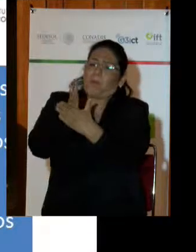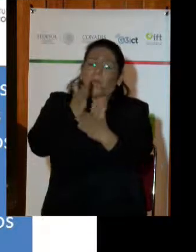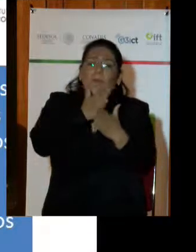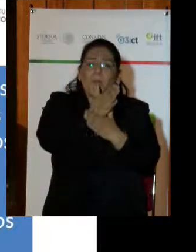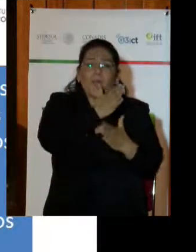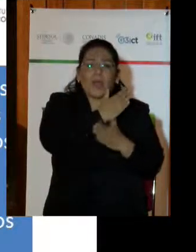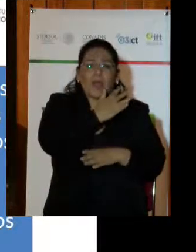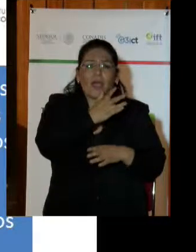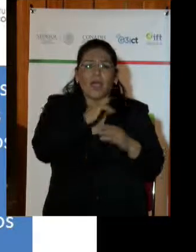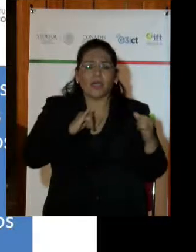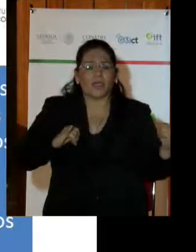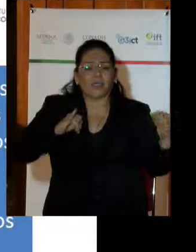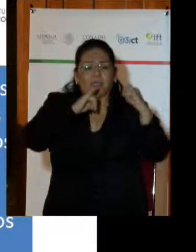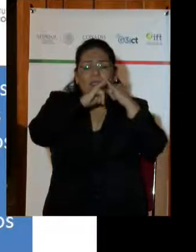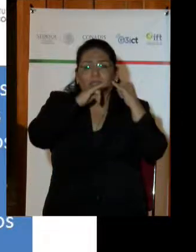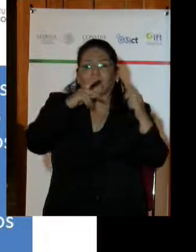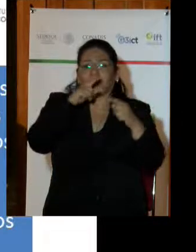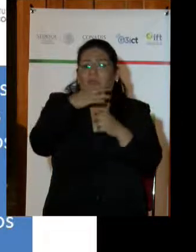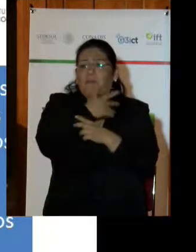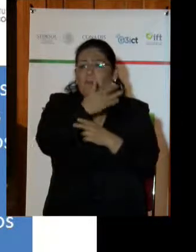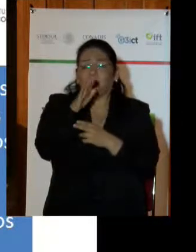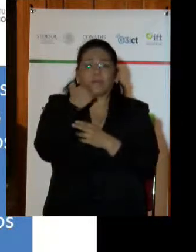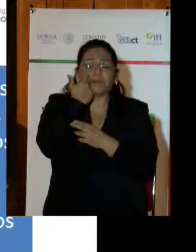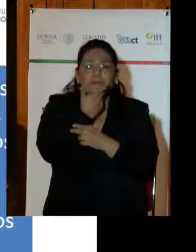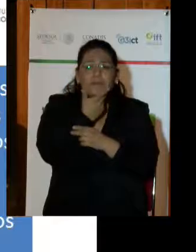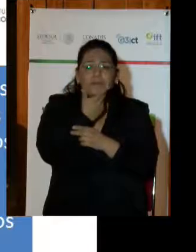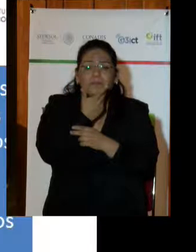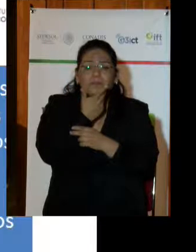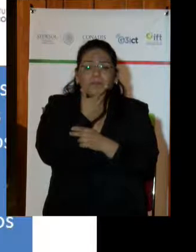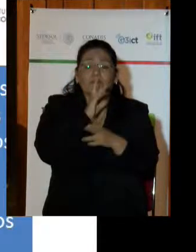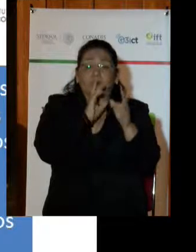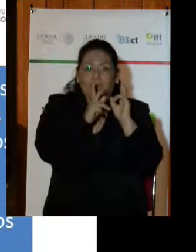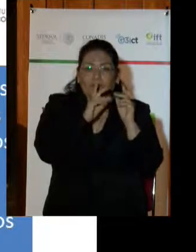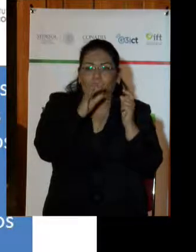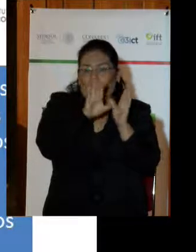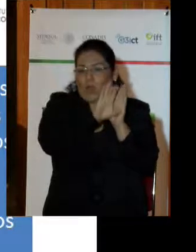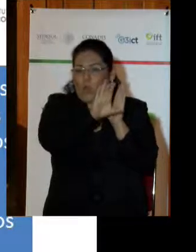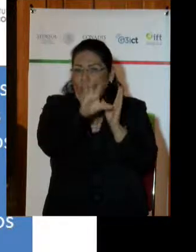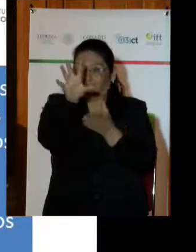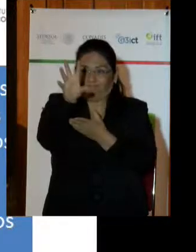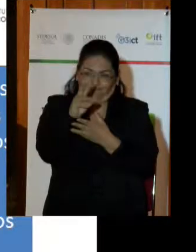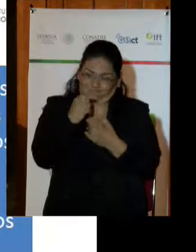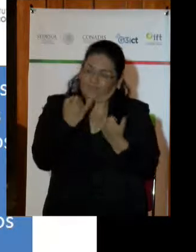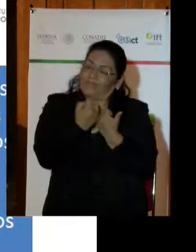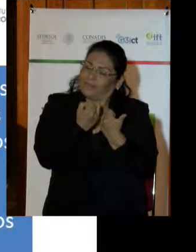el del instituto, porque pues se, hay que predicar con el ejemplo,